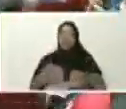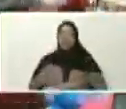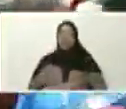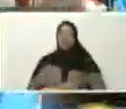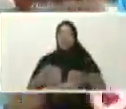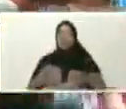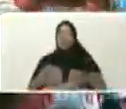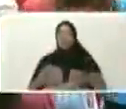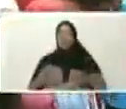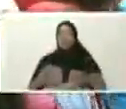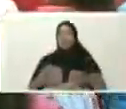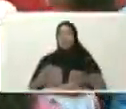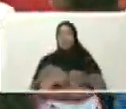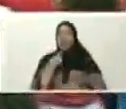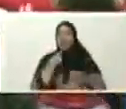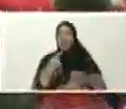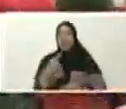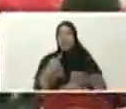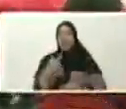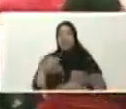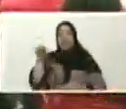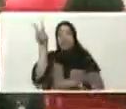viernes! Yo digo es viernes.